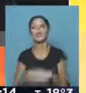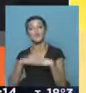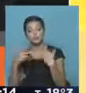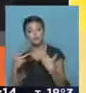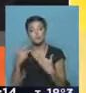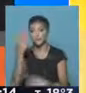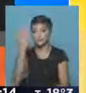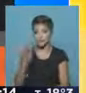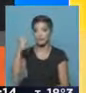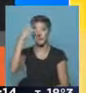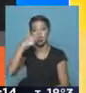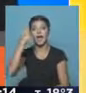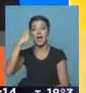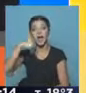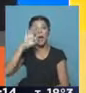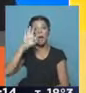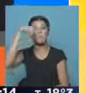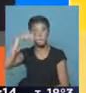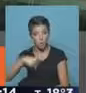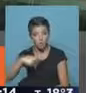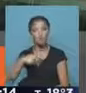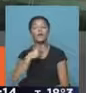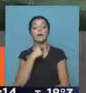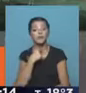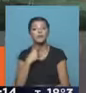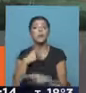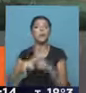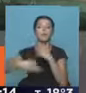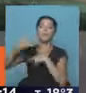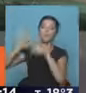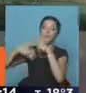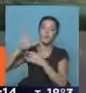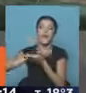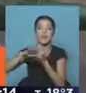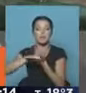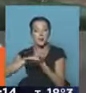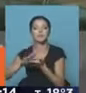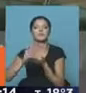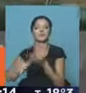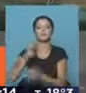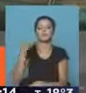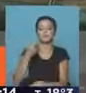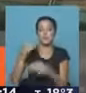intentó volver un poco a las bases teóricas y programáticas de la